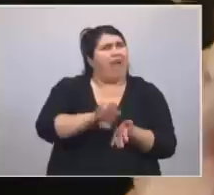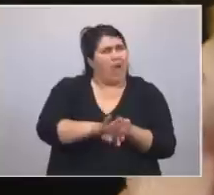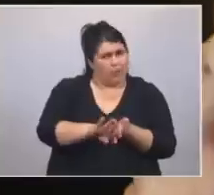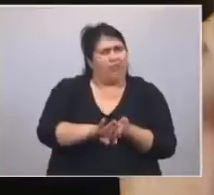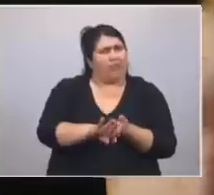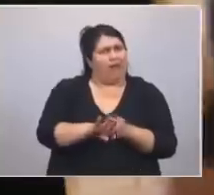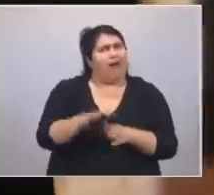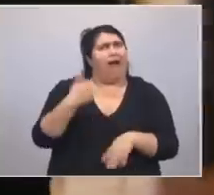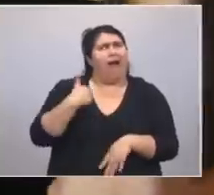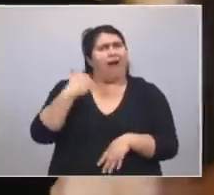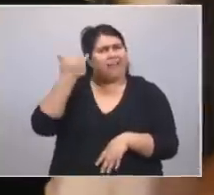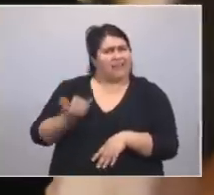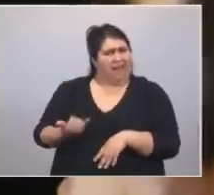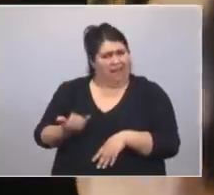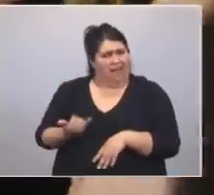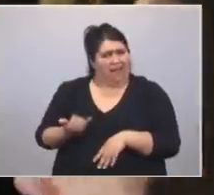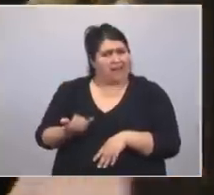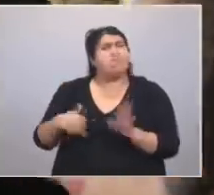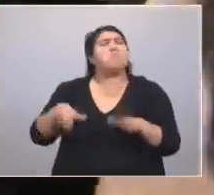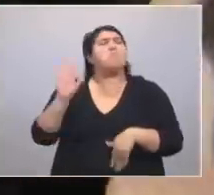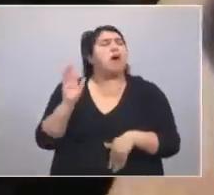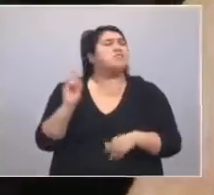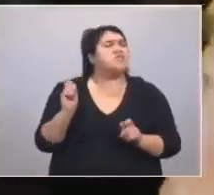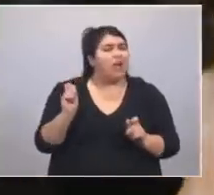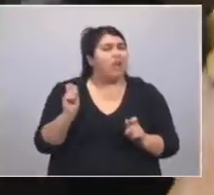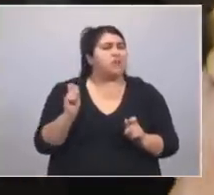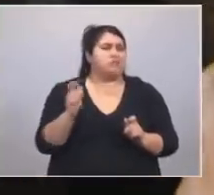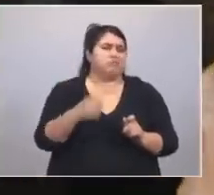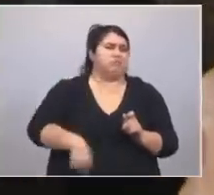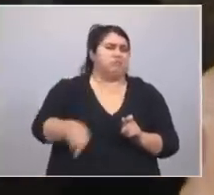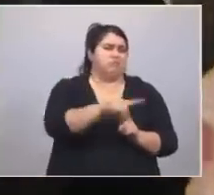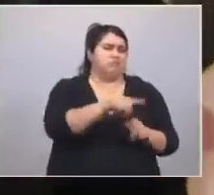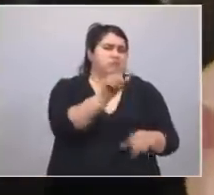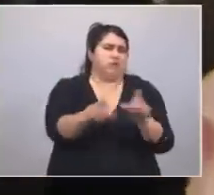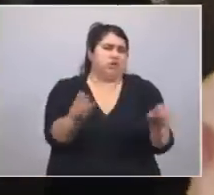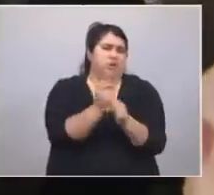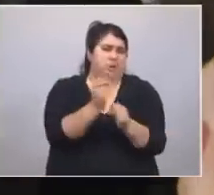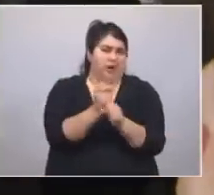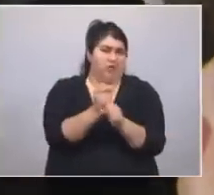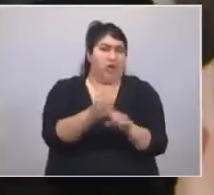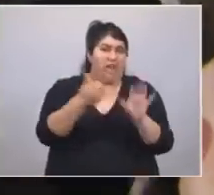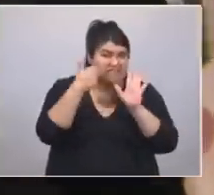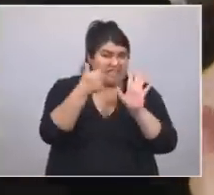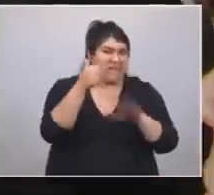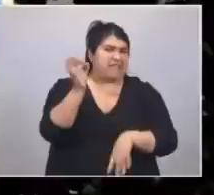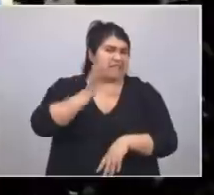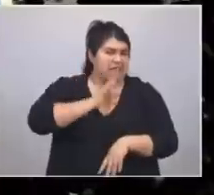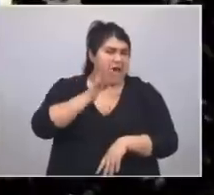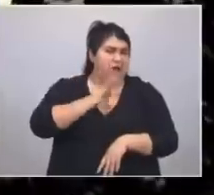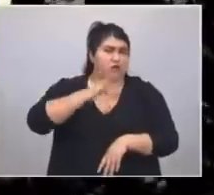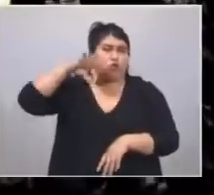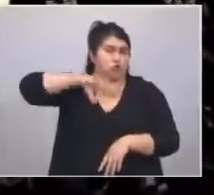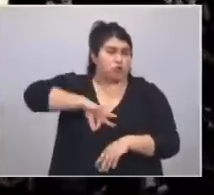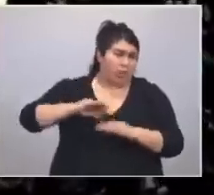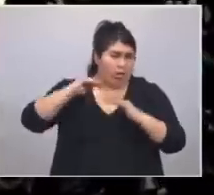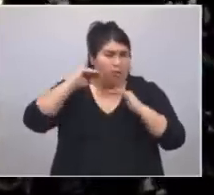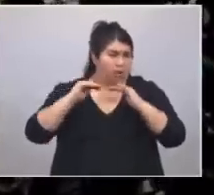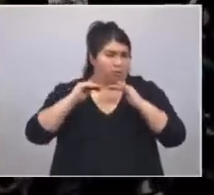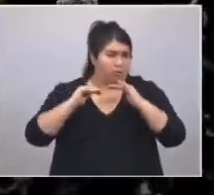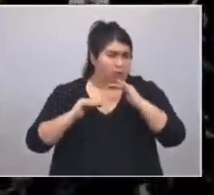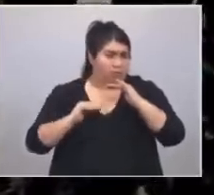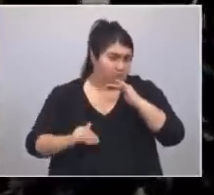Argentina tiene es con los y las trabajadoras. 6 años de caída de ingreso que hay